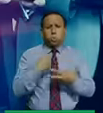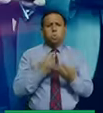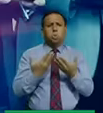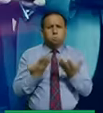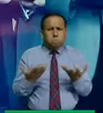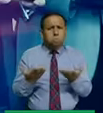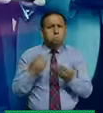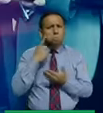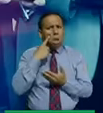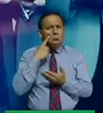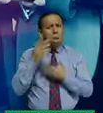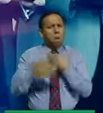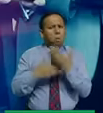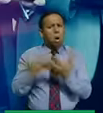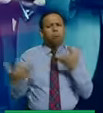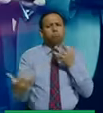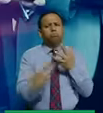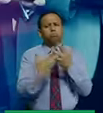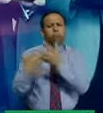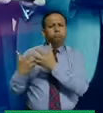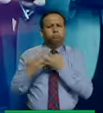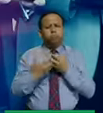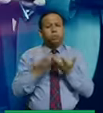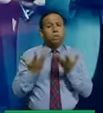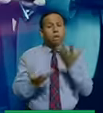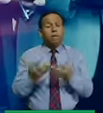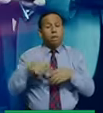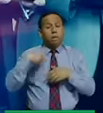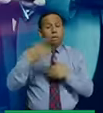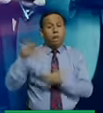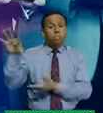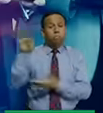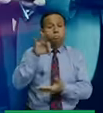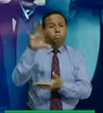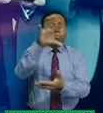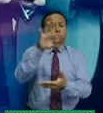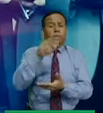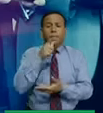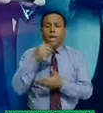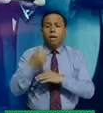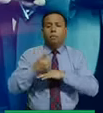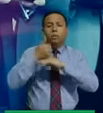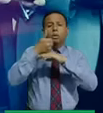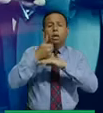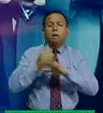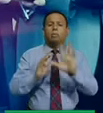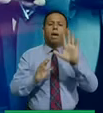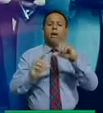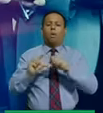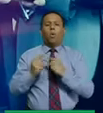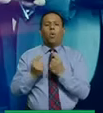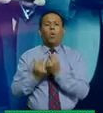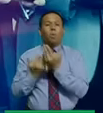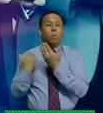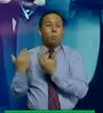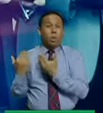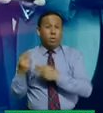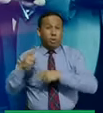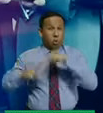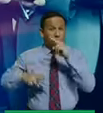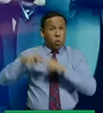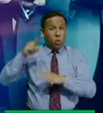nacional, incluso en la elección de autoridades. Sin embargo, Construye insiste en sus